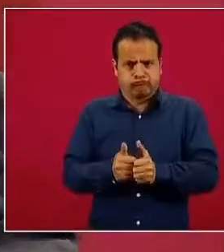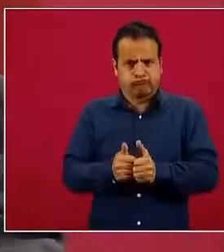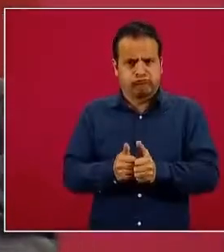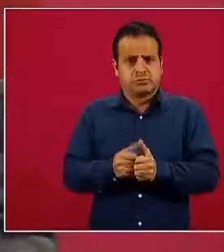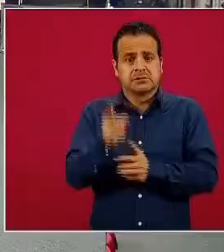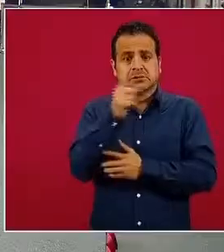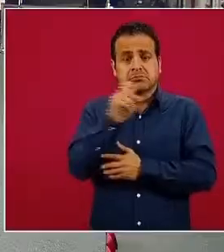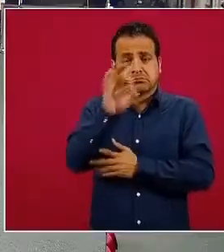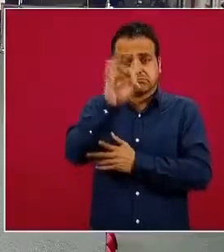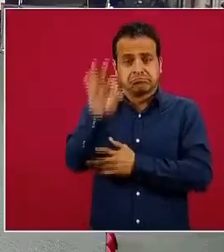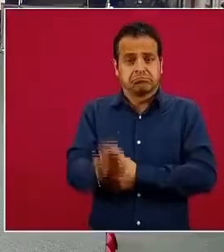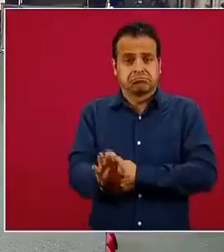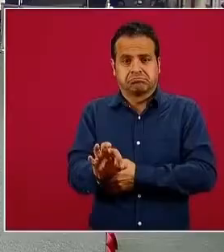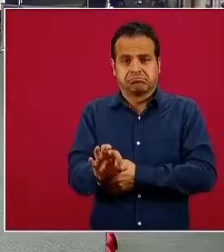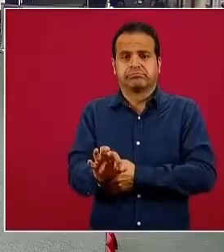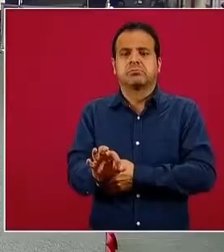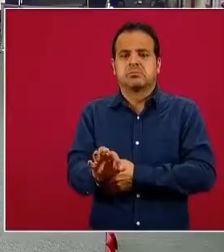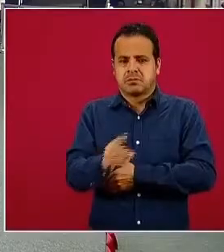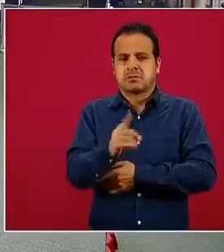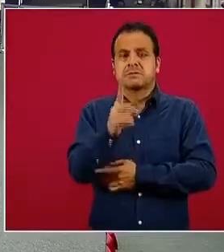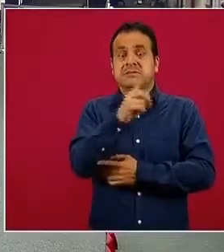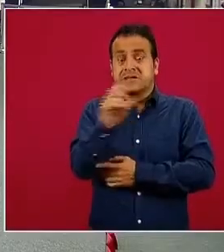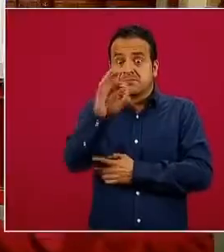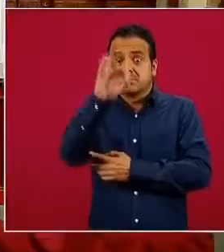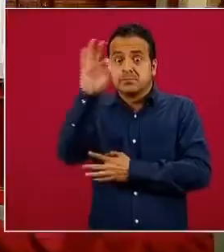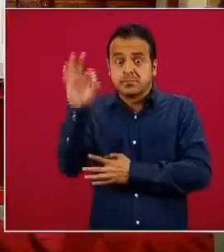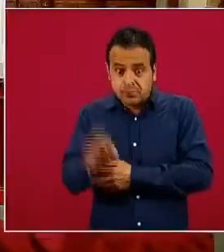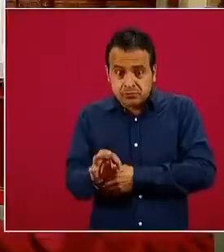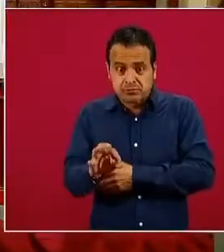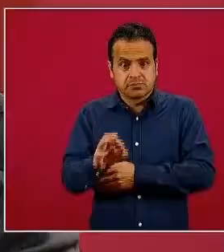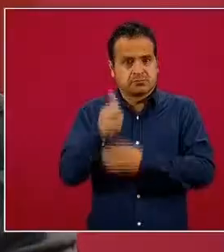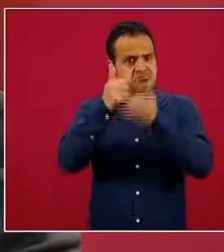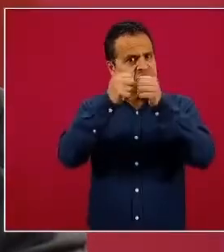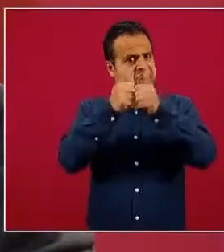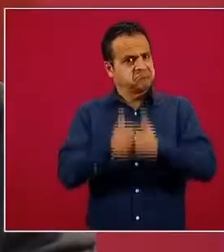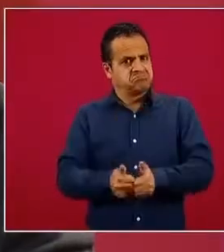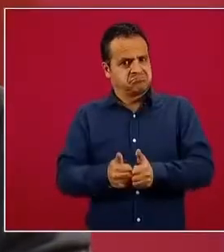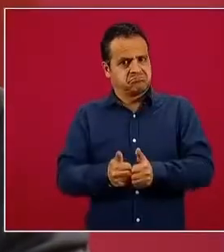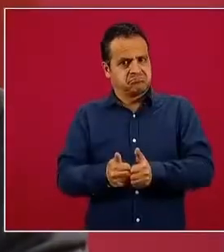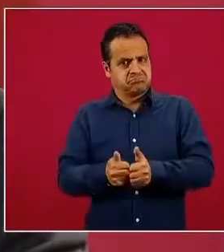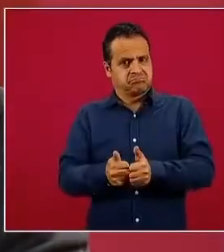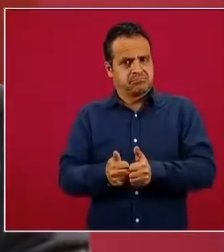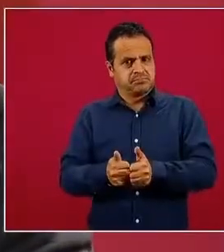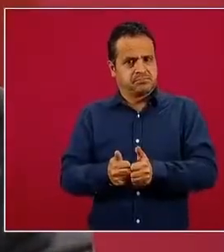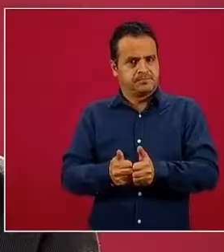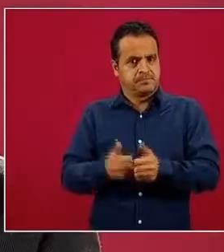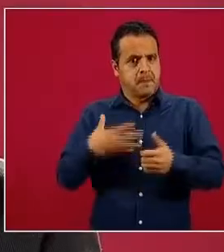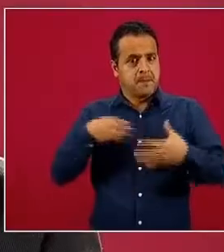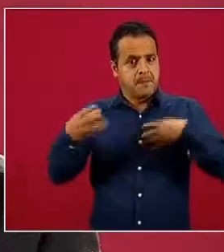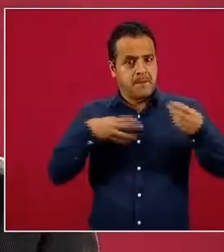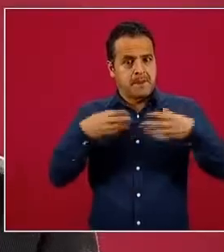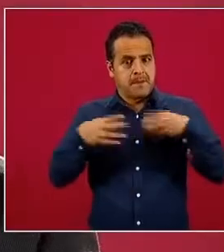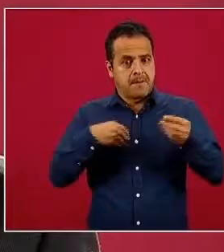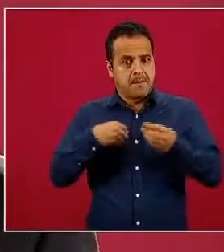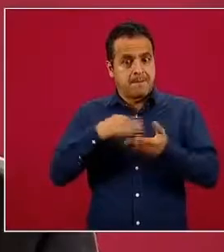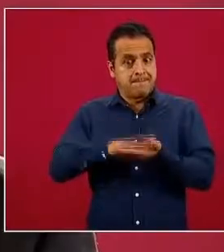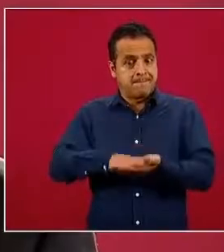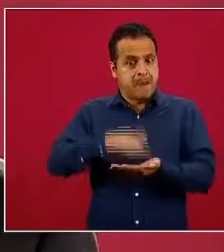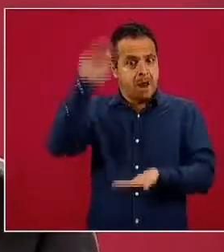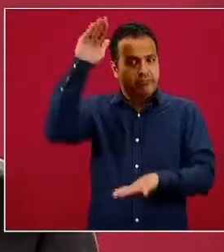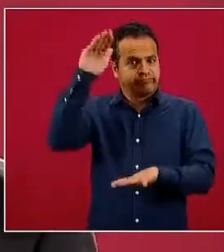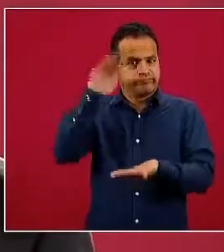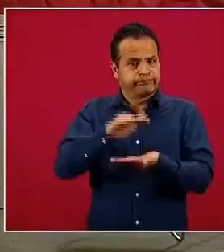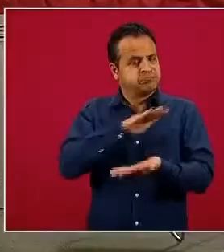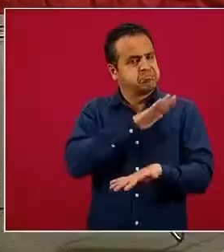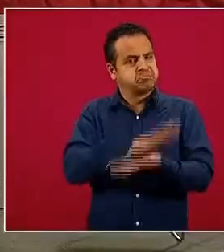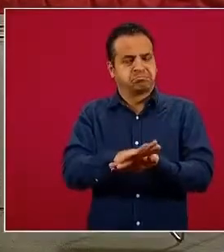en un estado de absoluta congelación en la realidad social. De todos modos, les llevaría cerca de 4 a 6